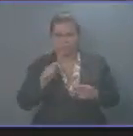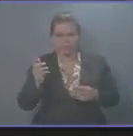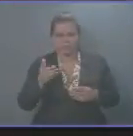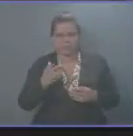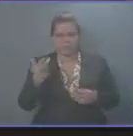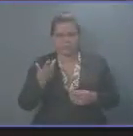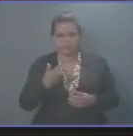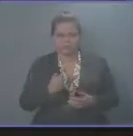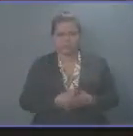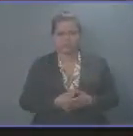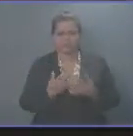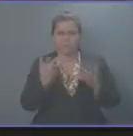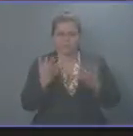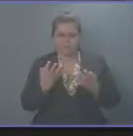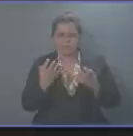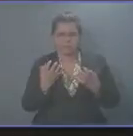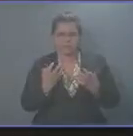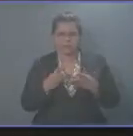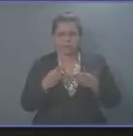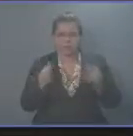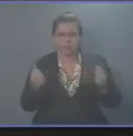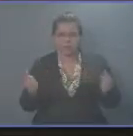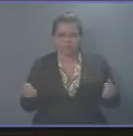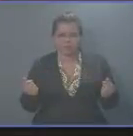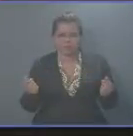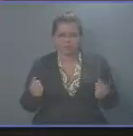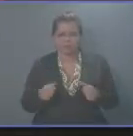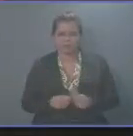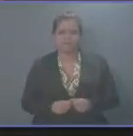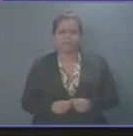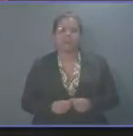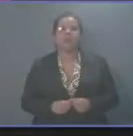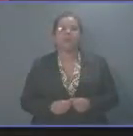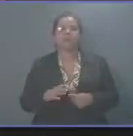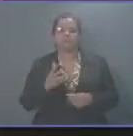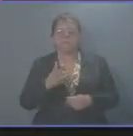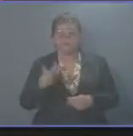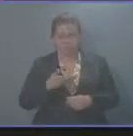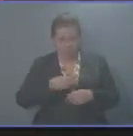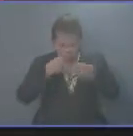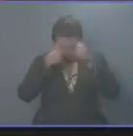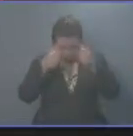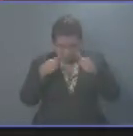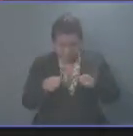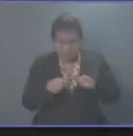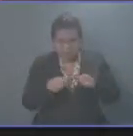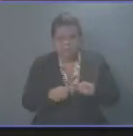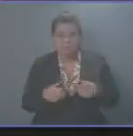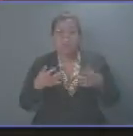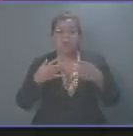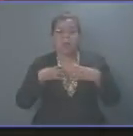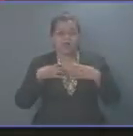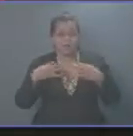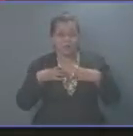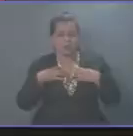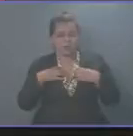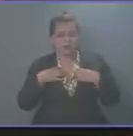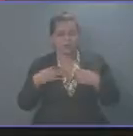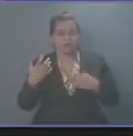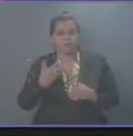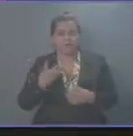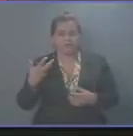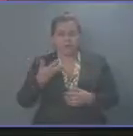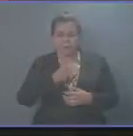que resuelven y dignifican. Estamos de acuerdo con la vida, pero también con el